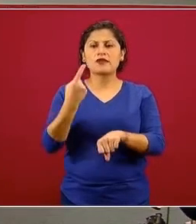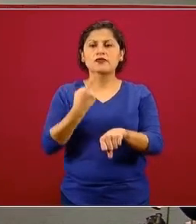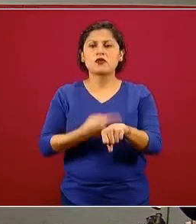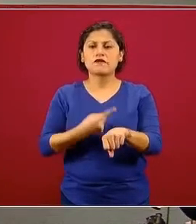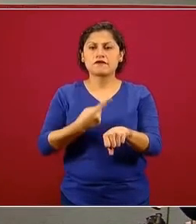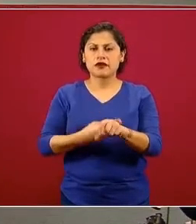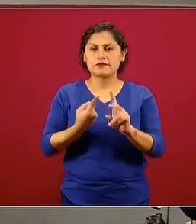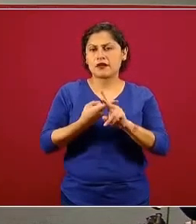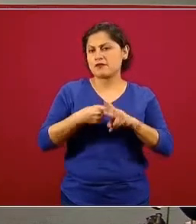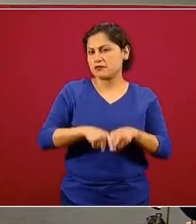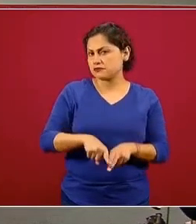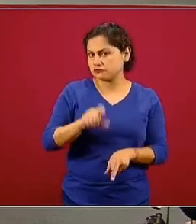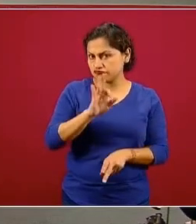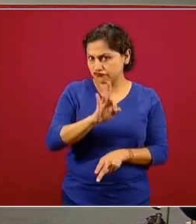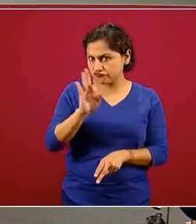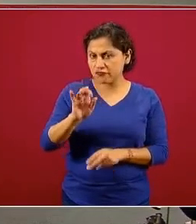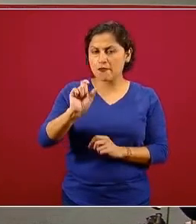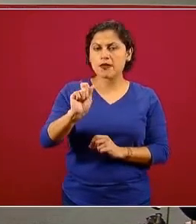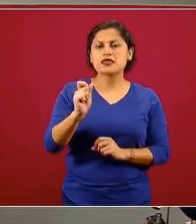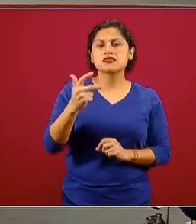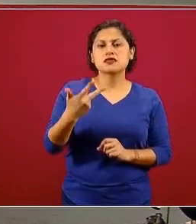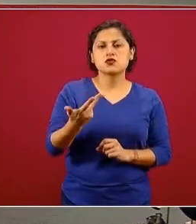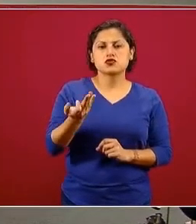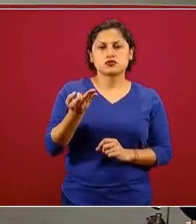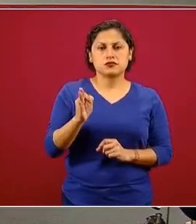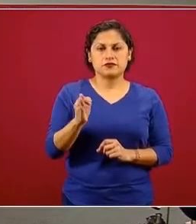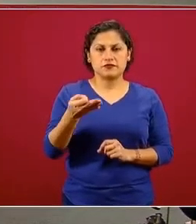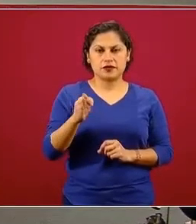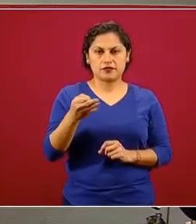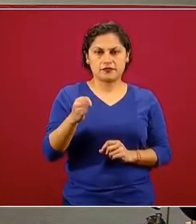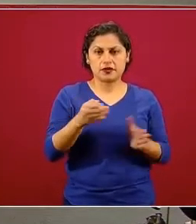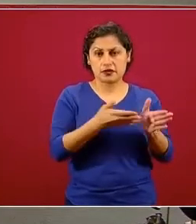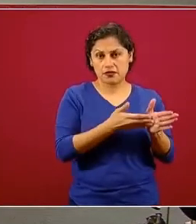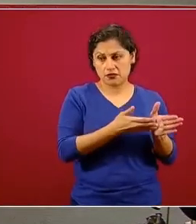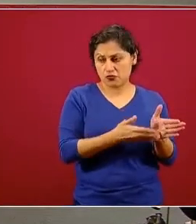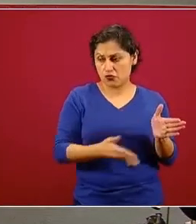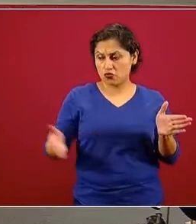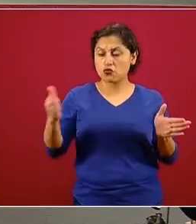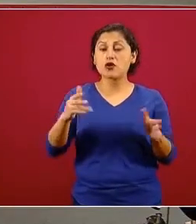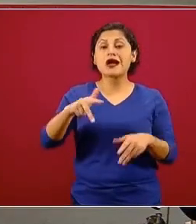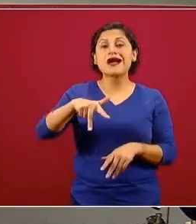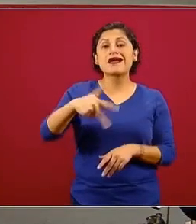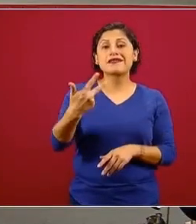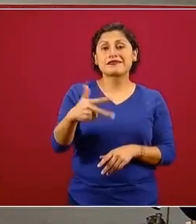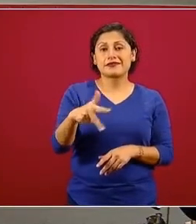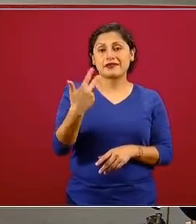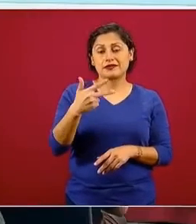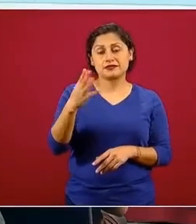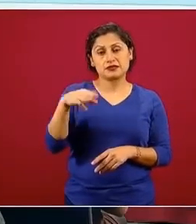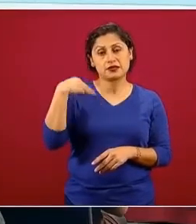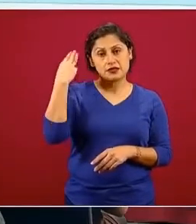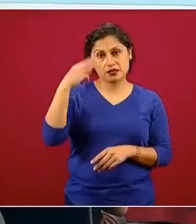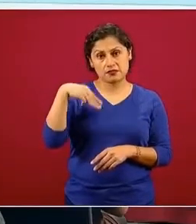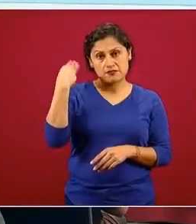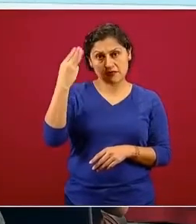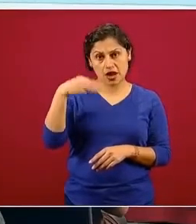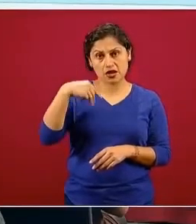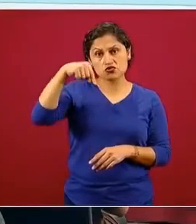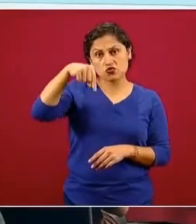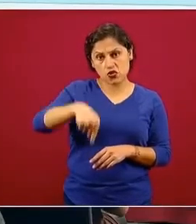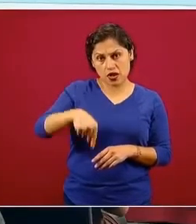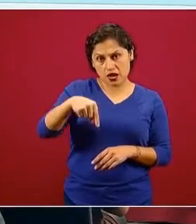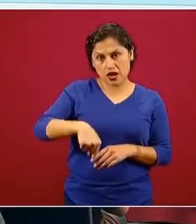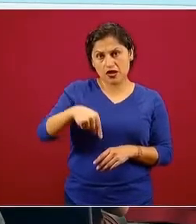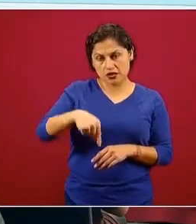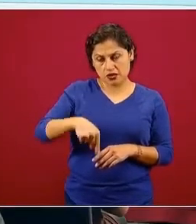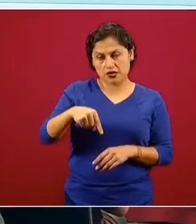epidemia empezó el 28 de febrero y desde el 13 de marzo, que está aquí, fue un viernes, decidimos